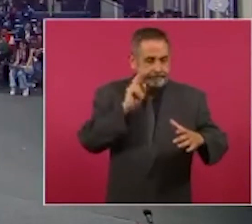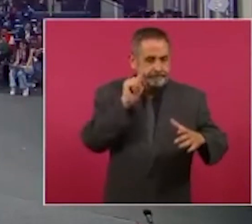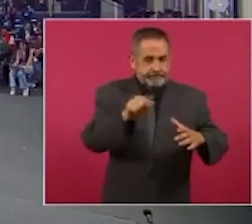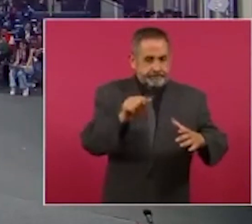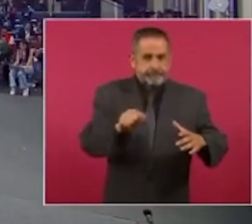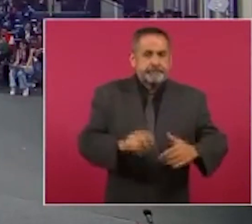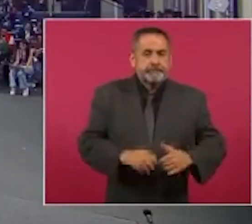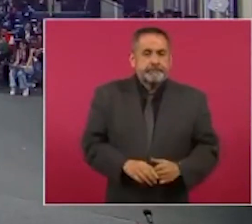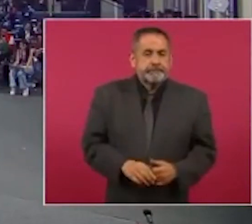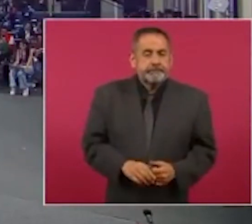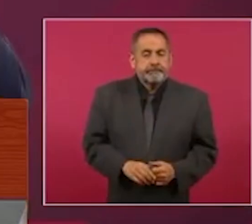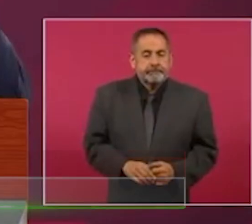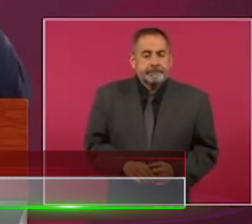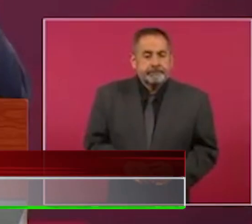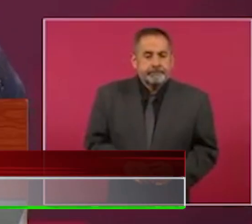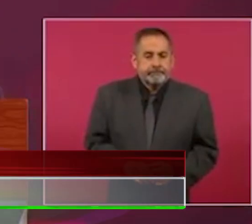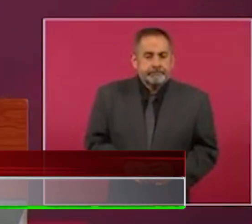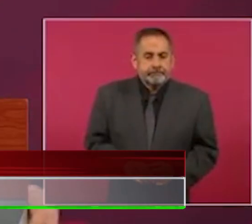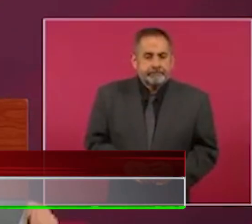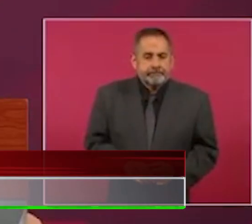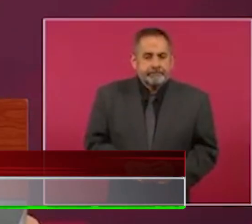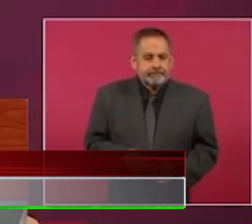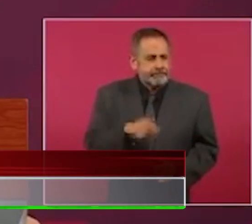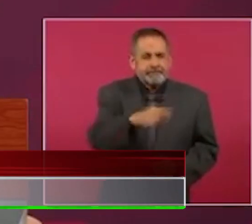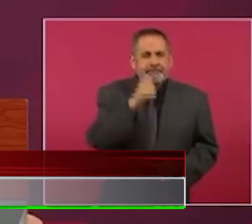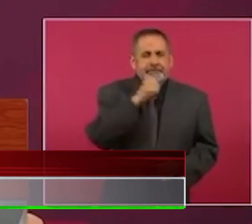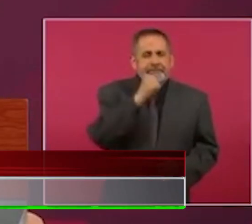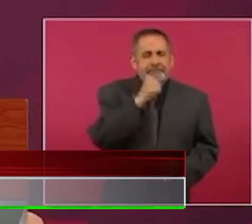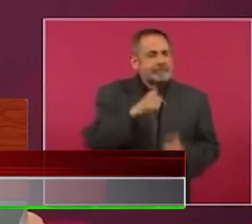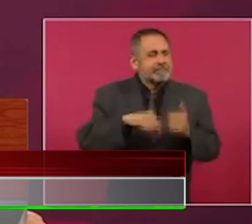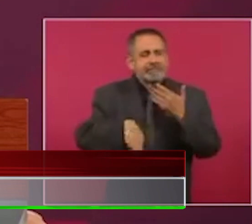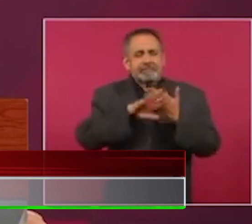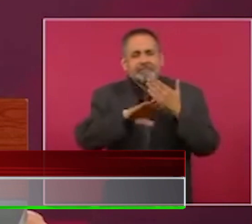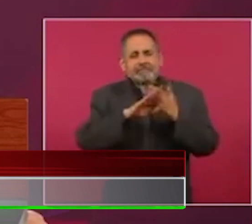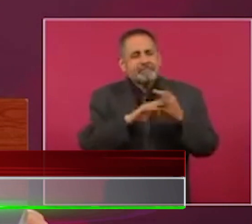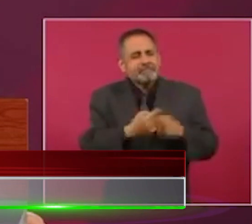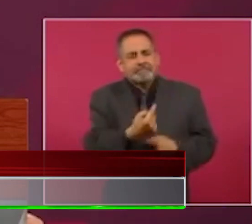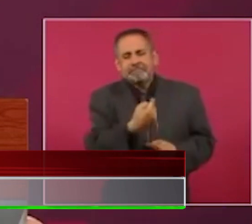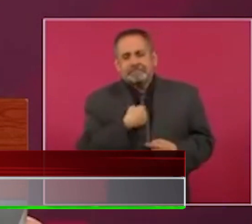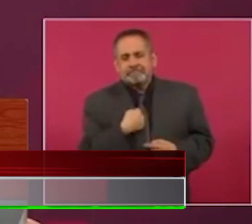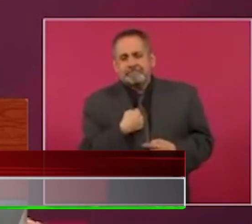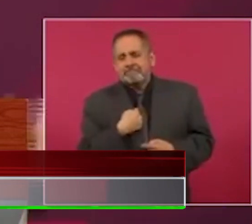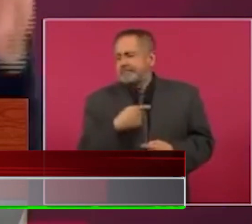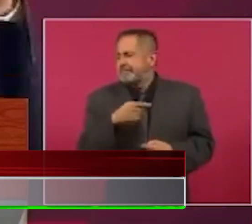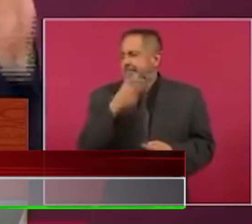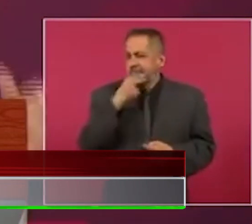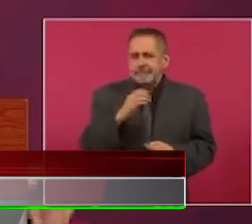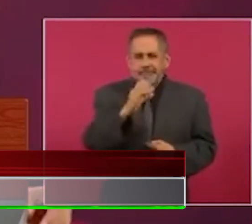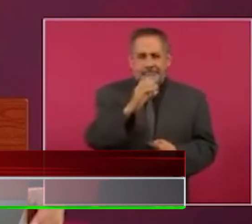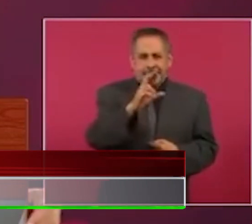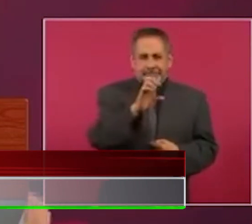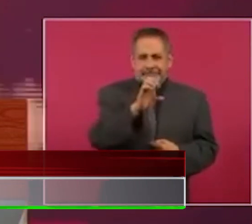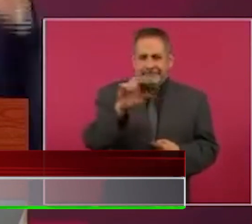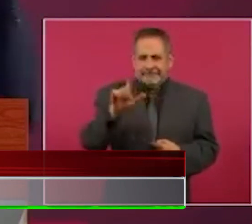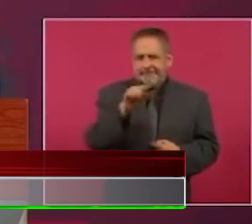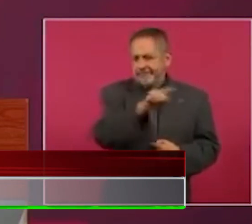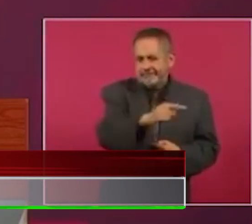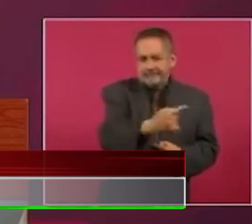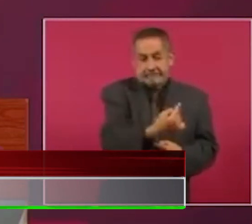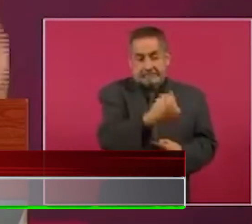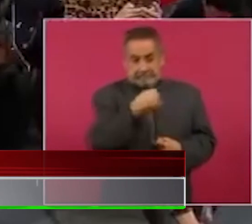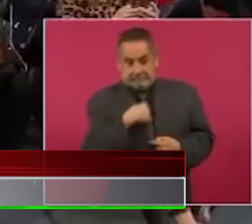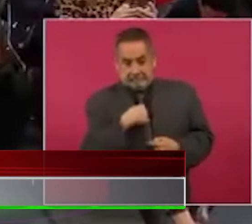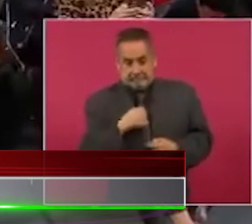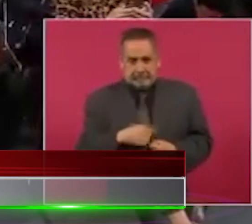juaristas pues tienen salarios de 700,000 pesos mensuales cuando el promedio de los mexicanos gana 16000